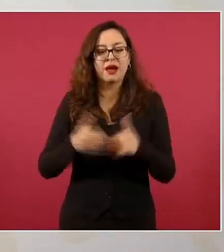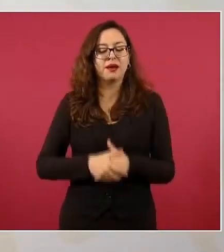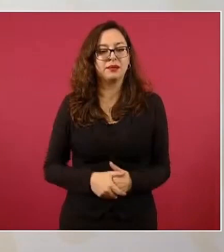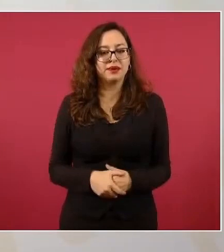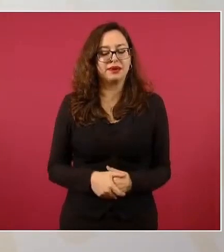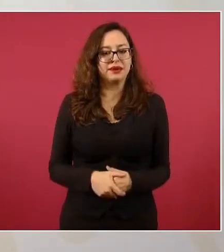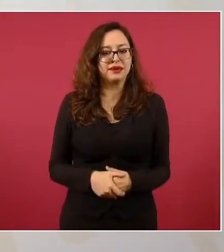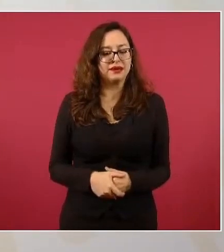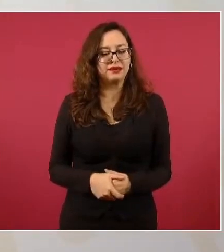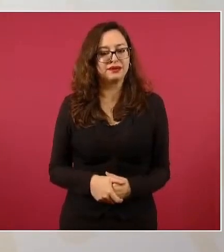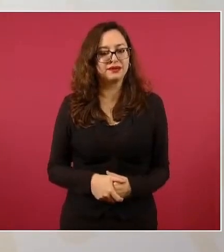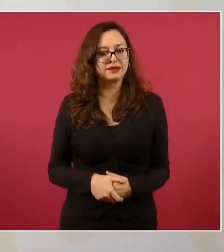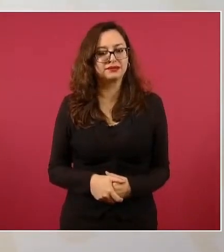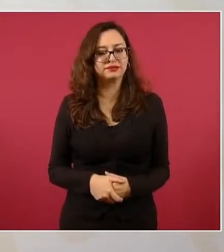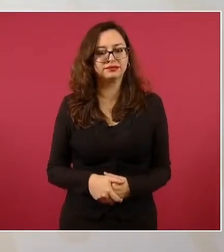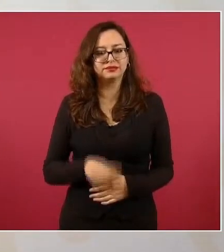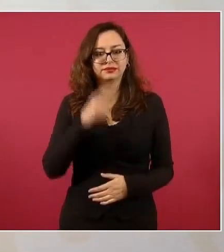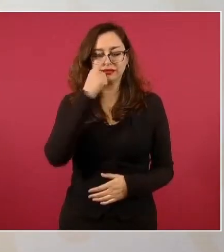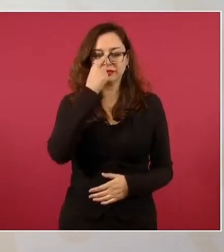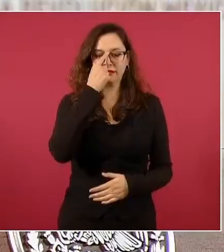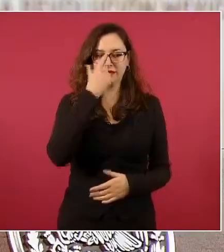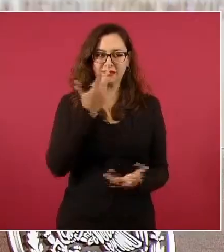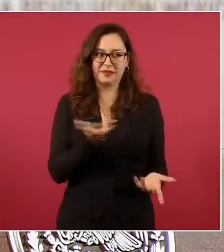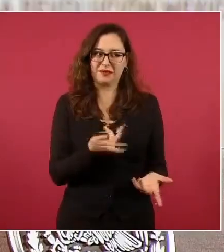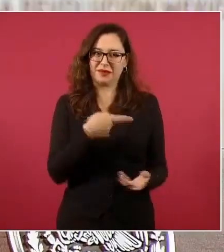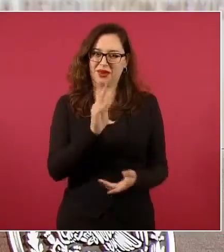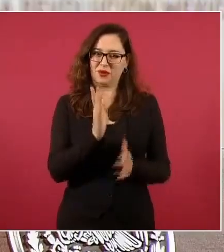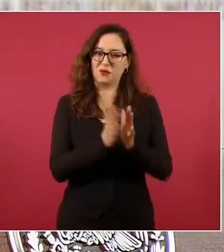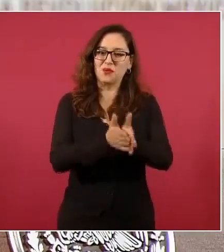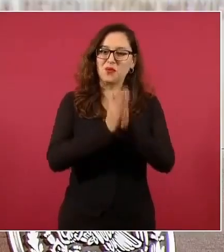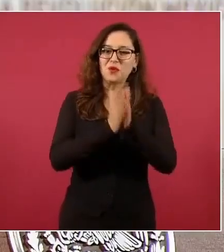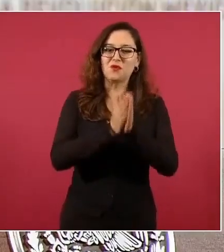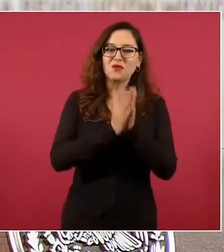¿Cómo no va a saber él